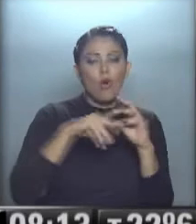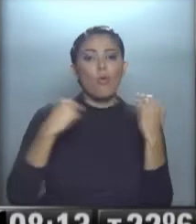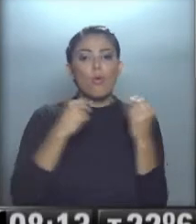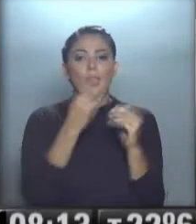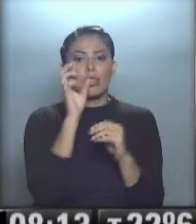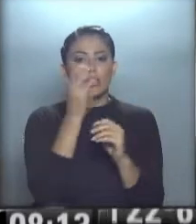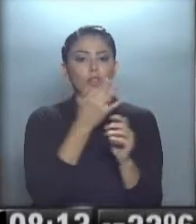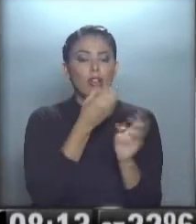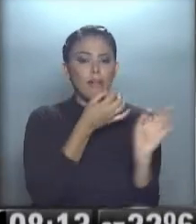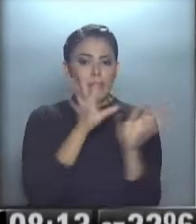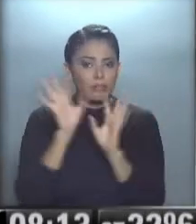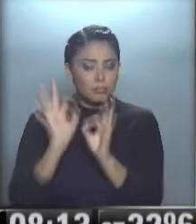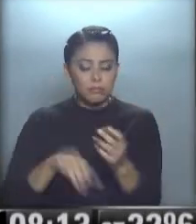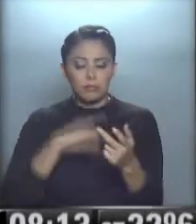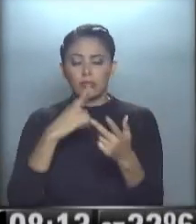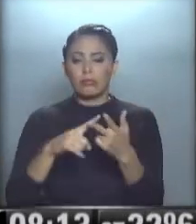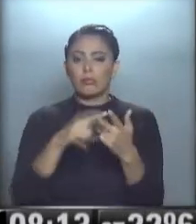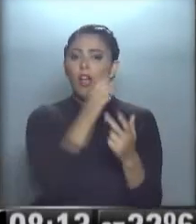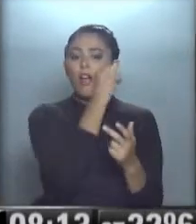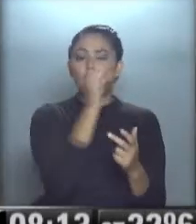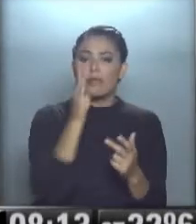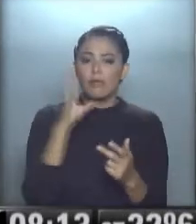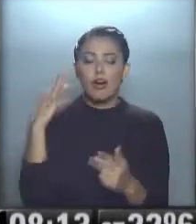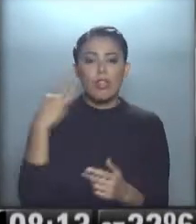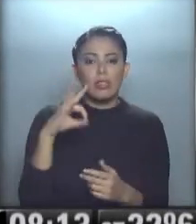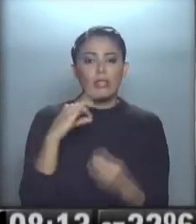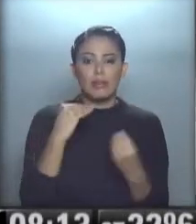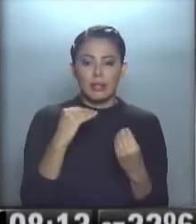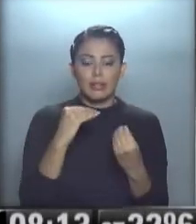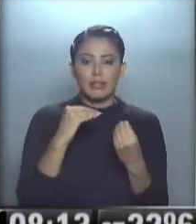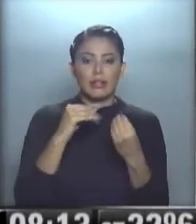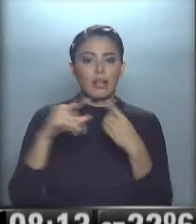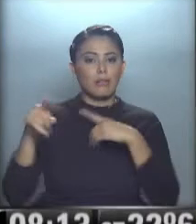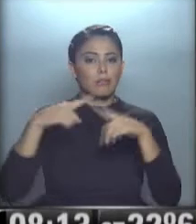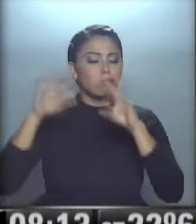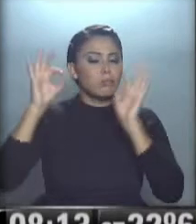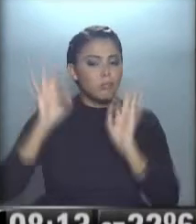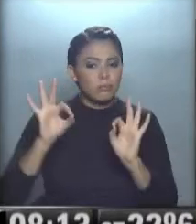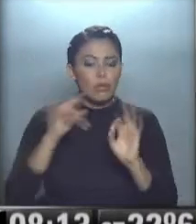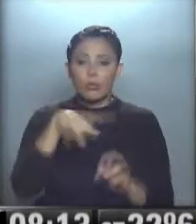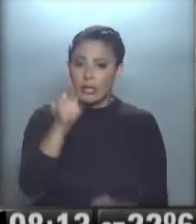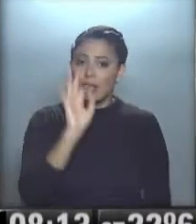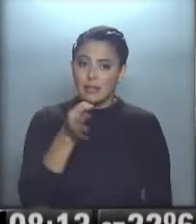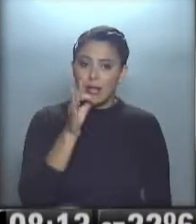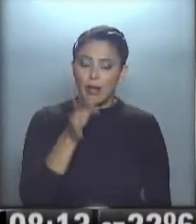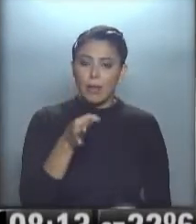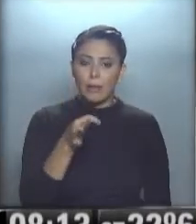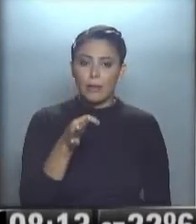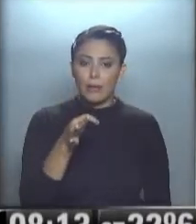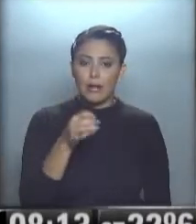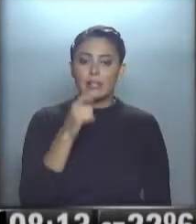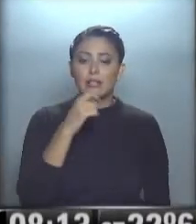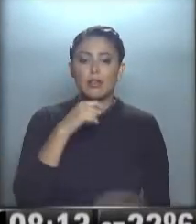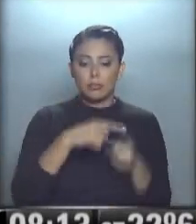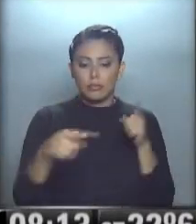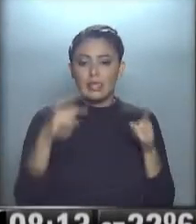ejecutadas. Las entidades financieras, mejor dicho, tienen que instrumentar los sistemas para la adquisición y ustedes saben que tienen autorización por